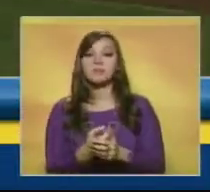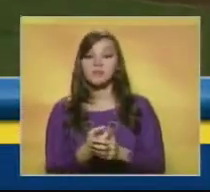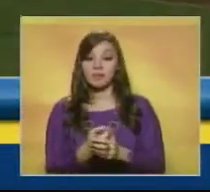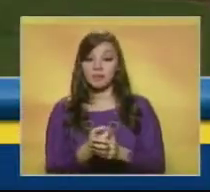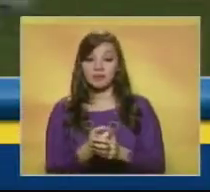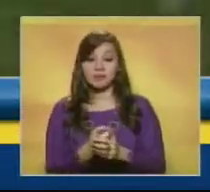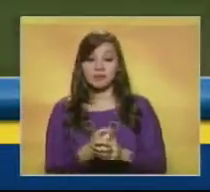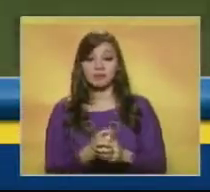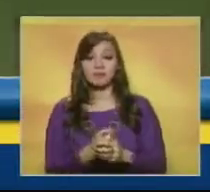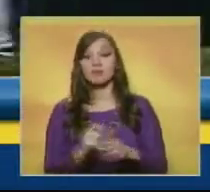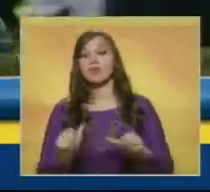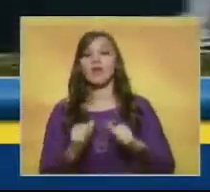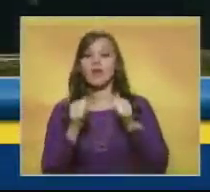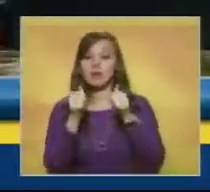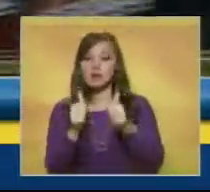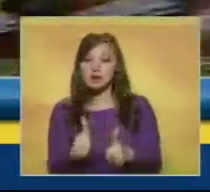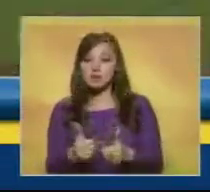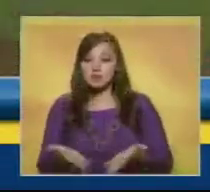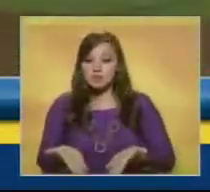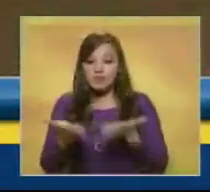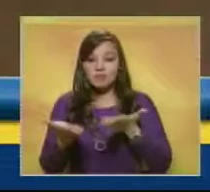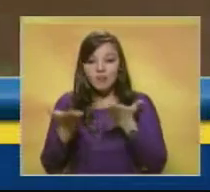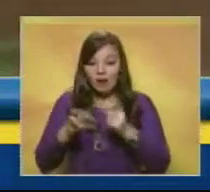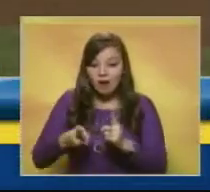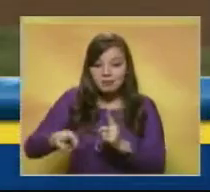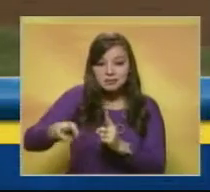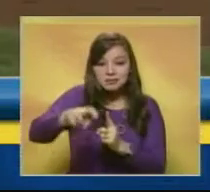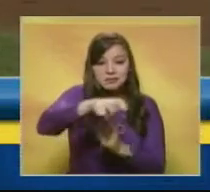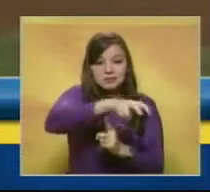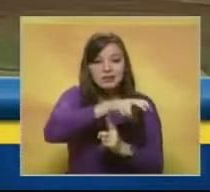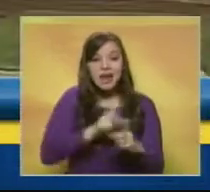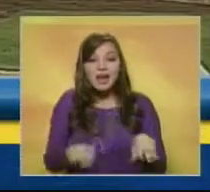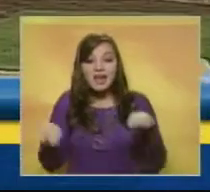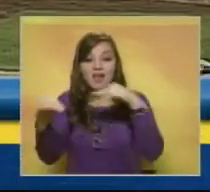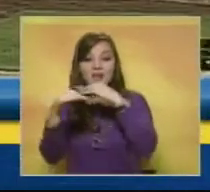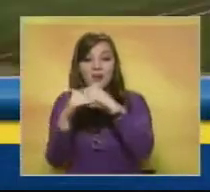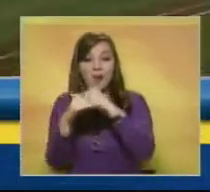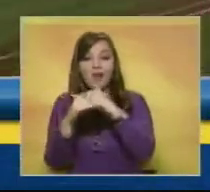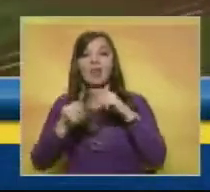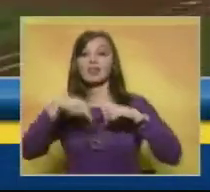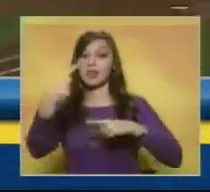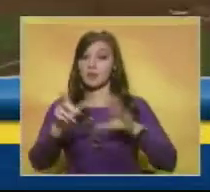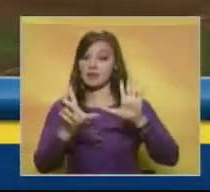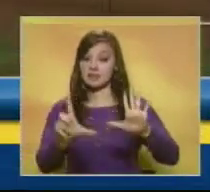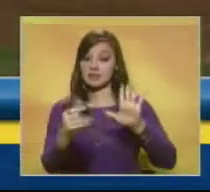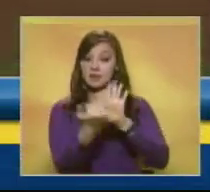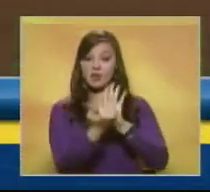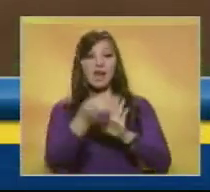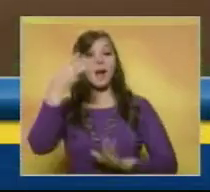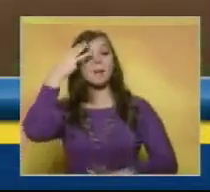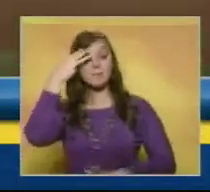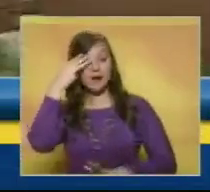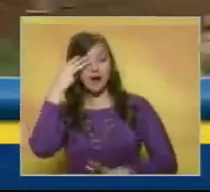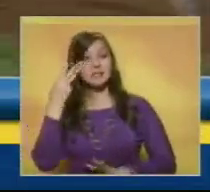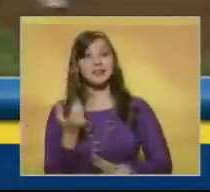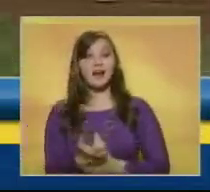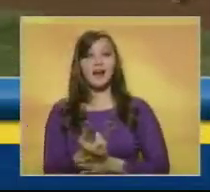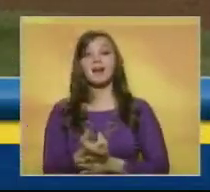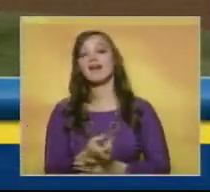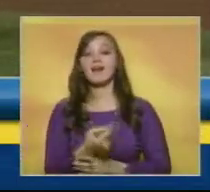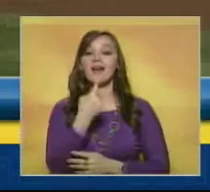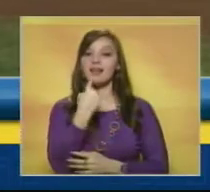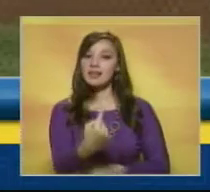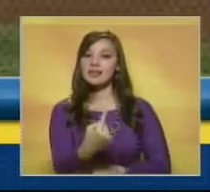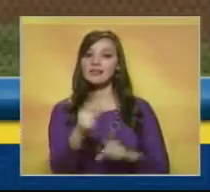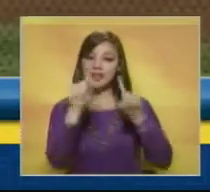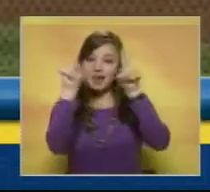Josh Whitesell, impulsó la cuarta carrera que empató el juego. Ya en el séptimo inning, Magallanes sentenció el juego con imparable de Tomás Telis, que dejó